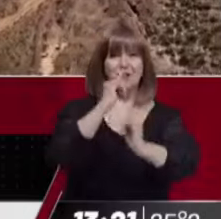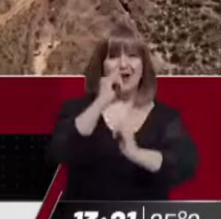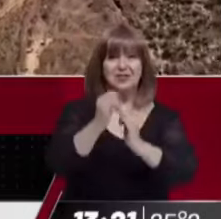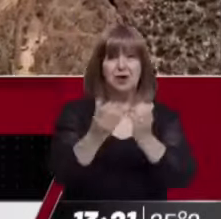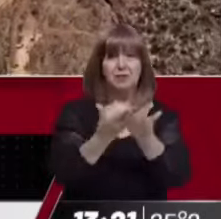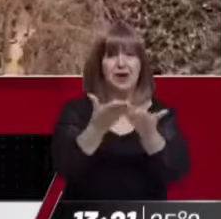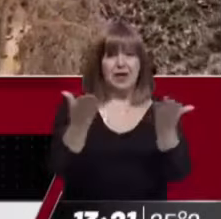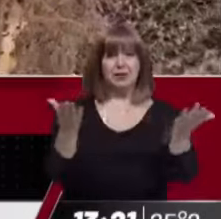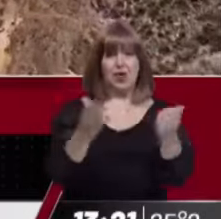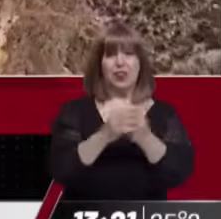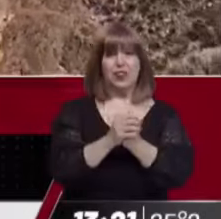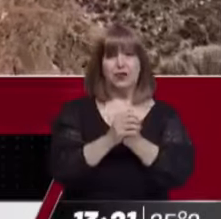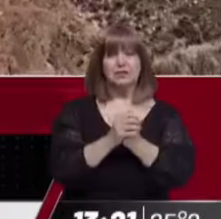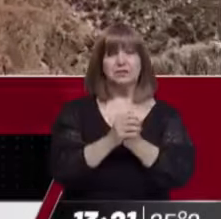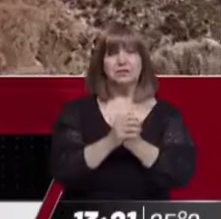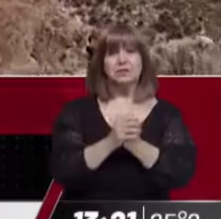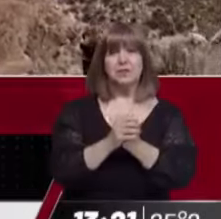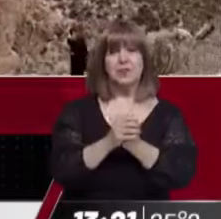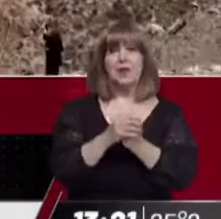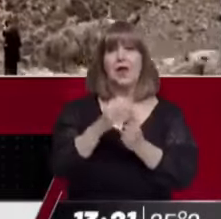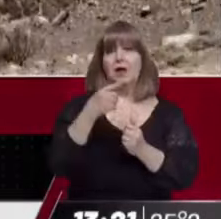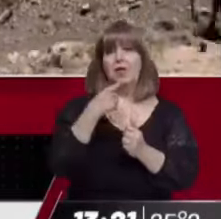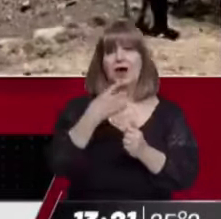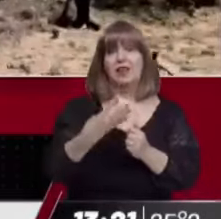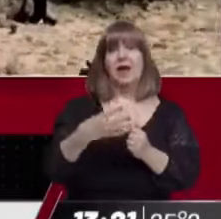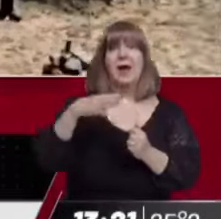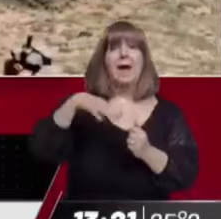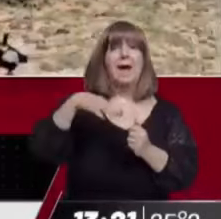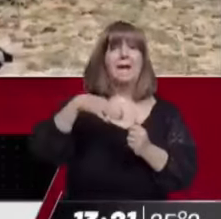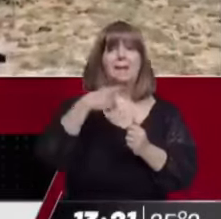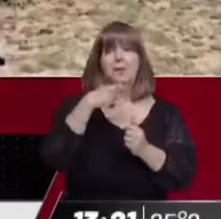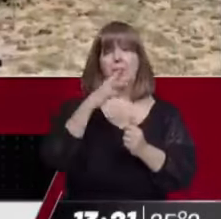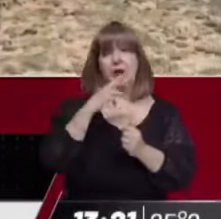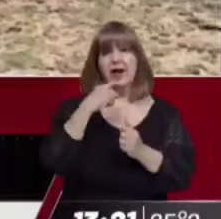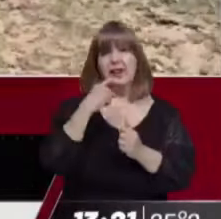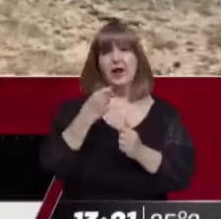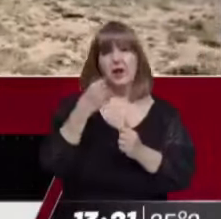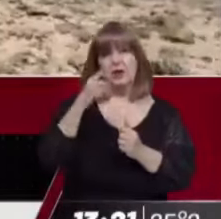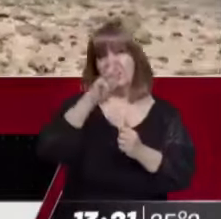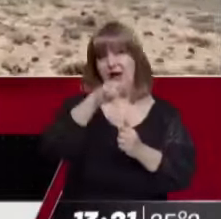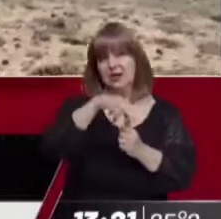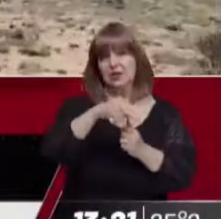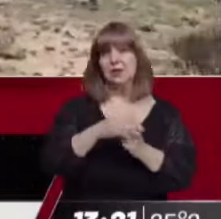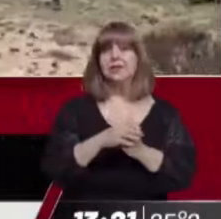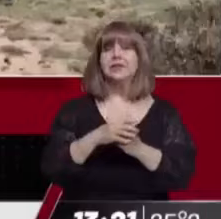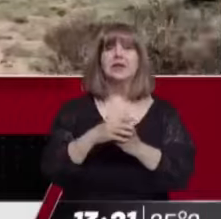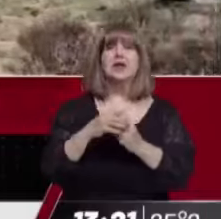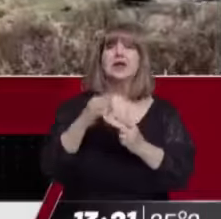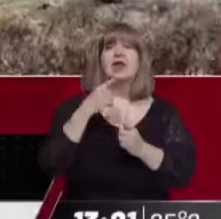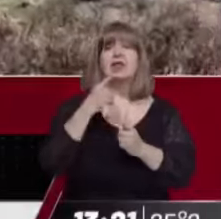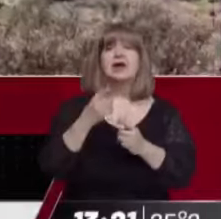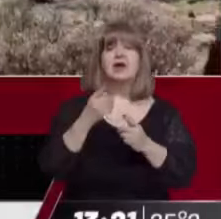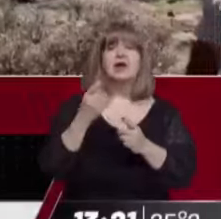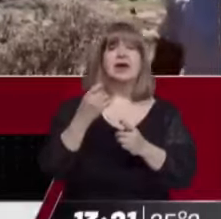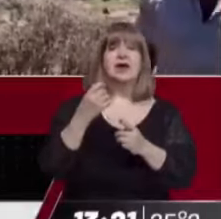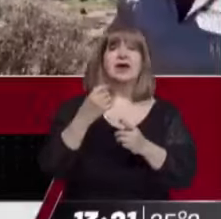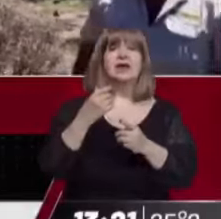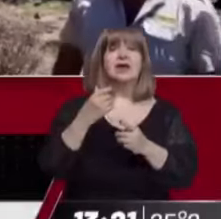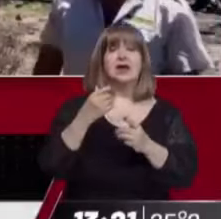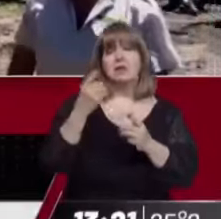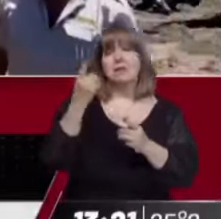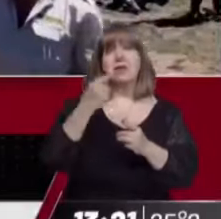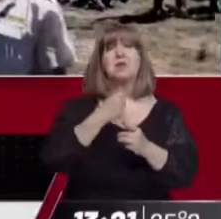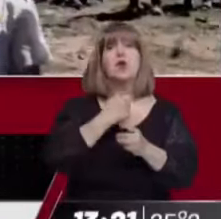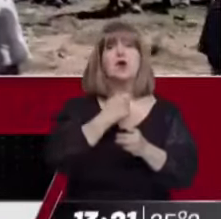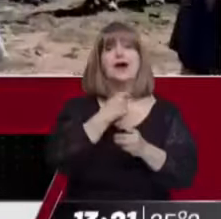estado como media hora al aire y además Mimi nos dijo cosas maravillosas. Sí, Sergio, querido. Bueno, mucho tuvo que ver en todo esto Sergio Di María, por supuesto, Carlos Cortés, el